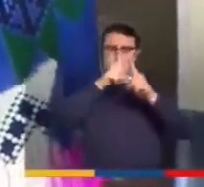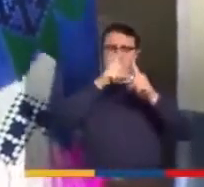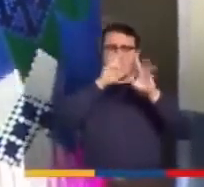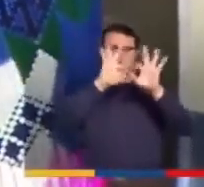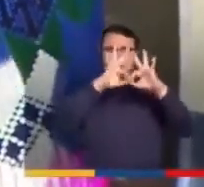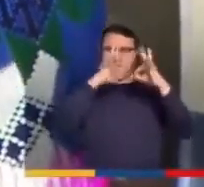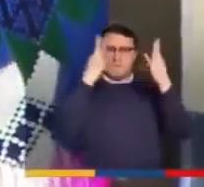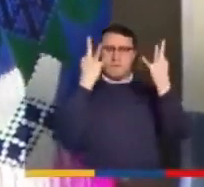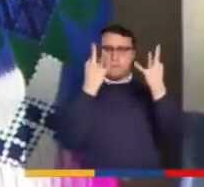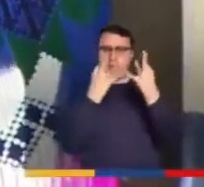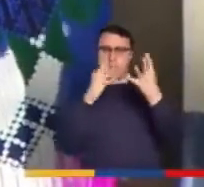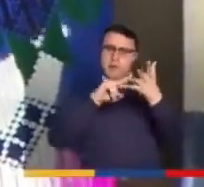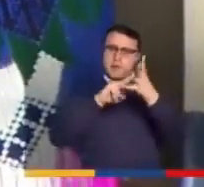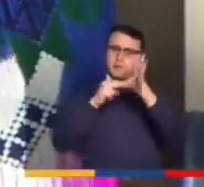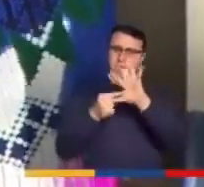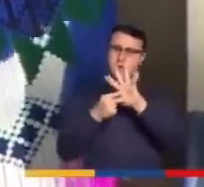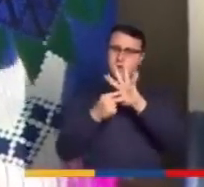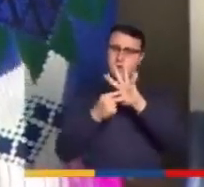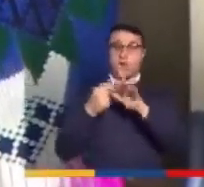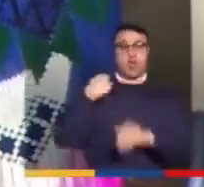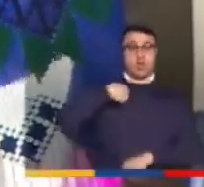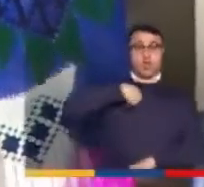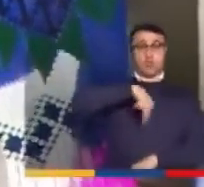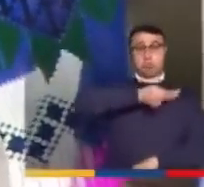¿Es igual que como nosotros lo pensamos?